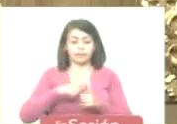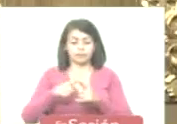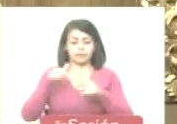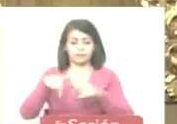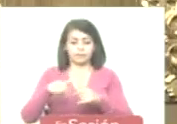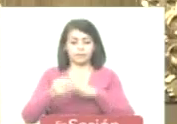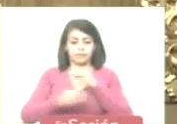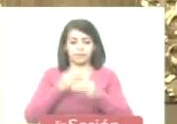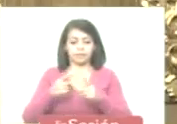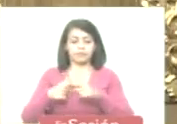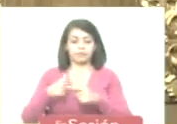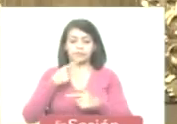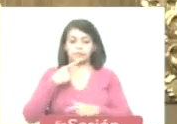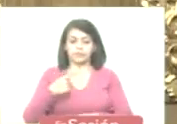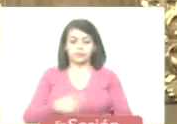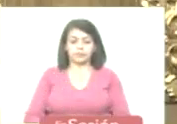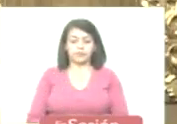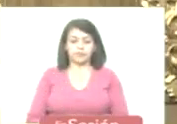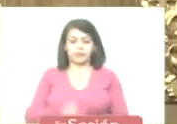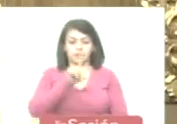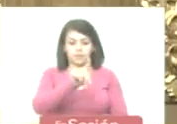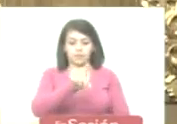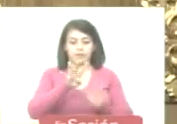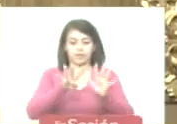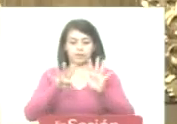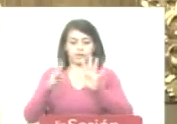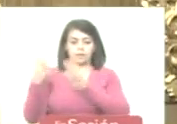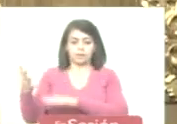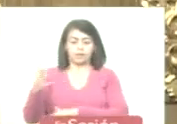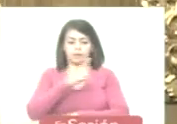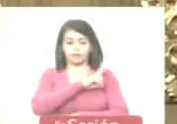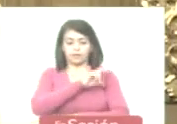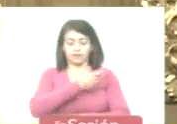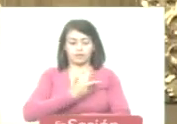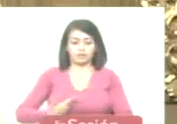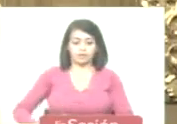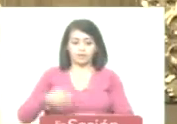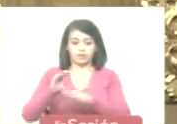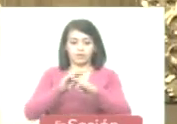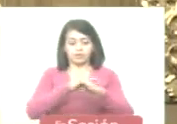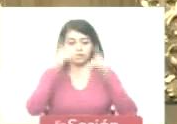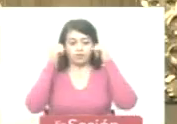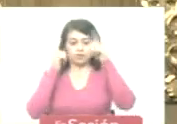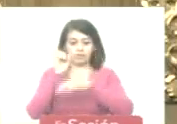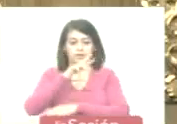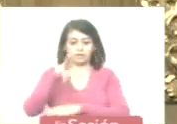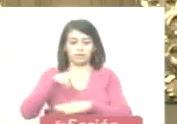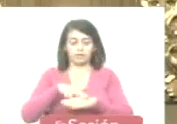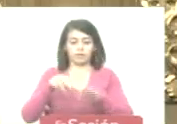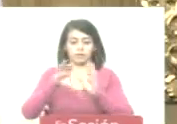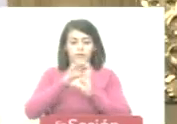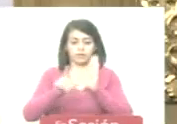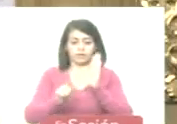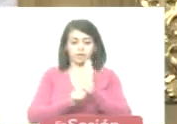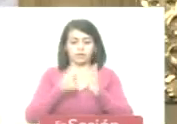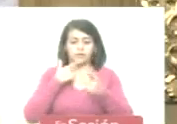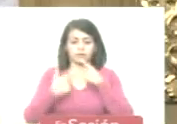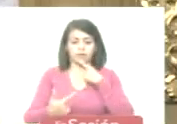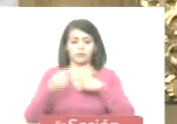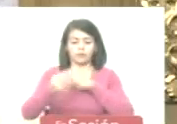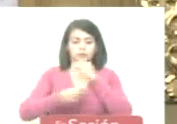importante mencionar que en 1999 el comandante Hugo Chávez convocó a una Asamblea Nacional Constituyente y con ella